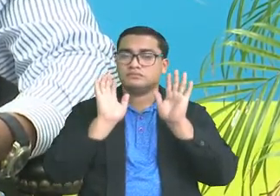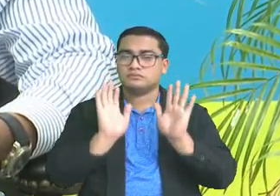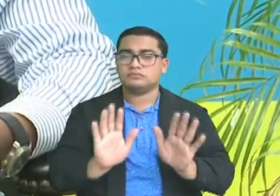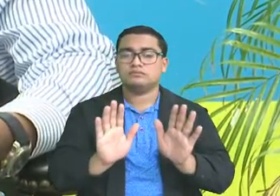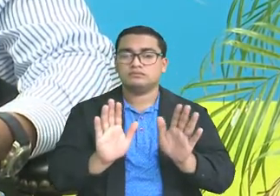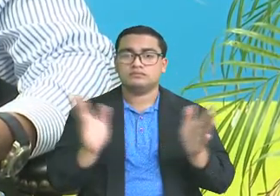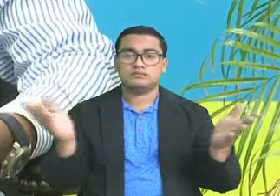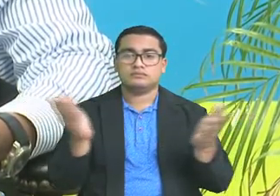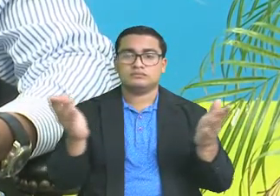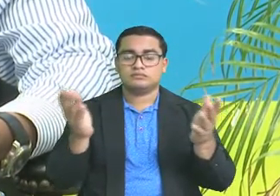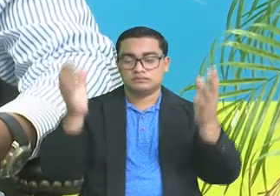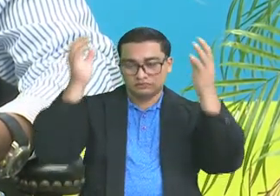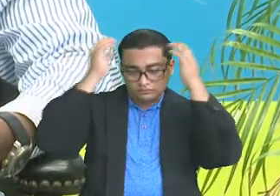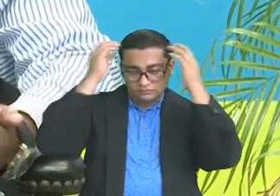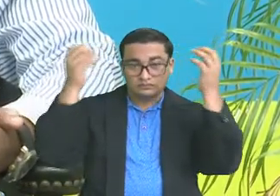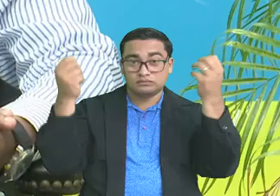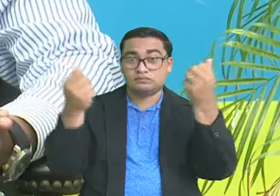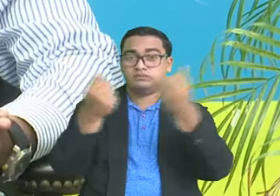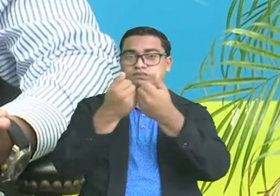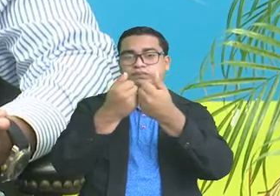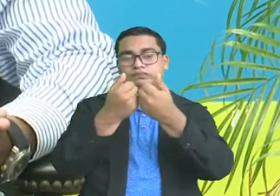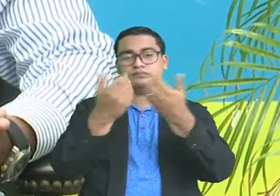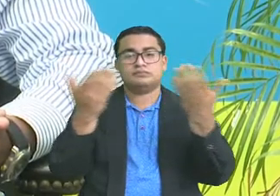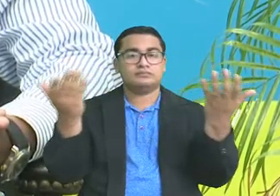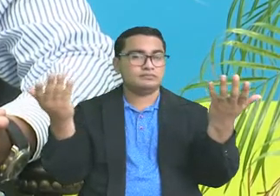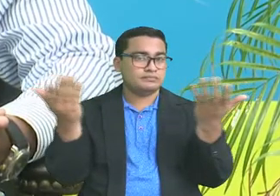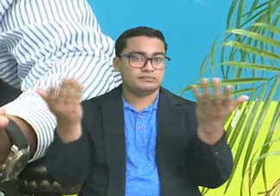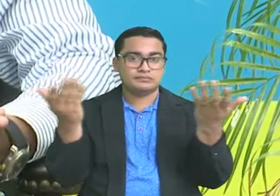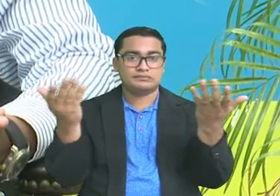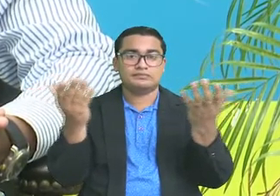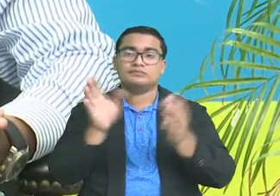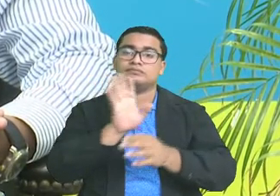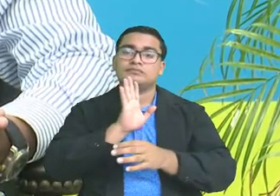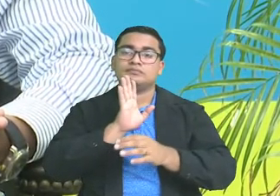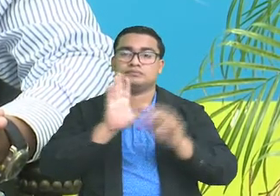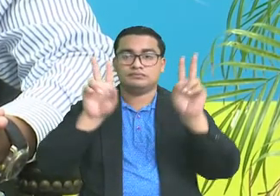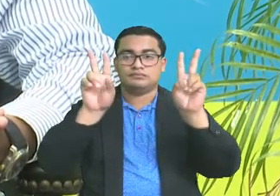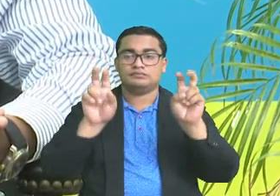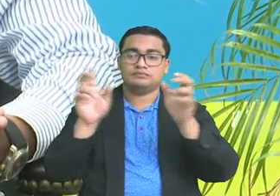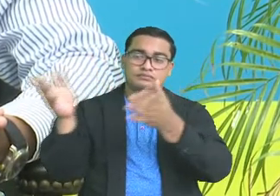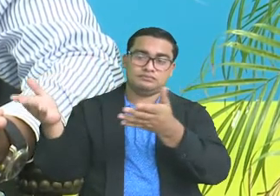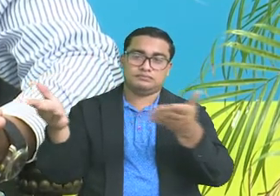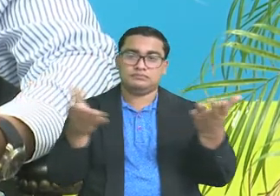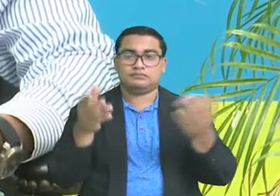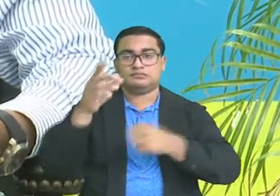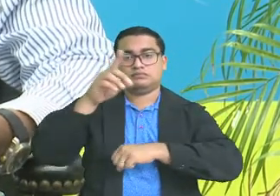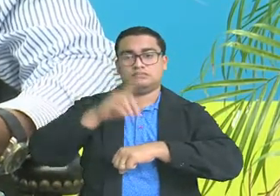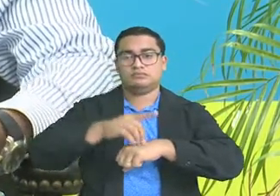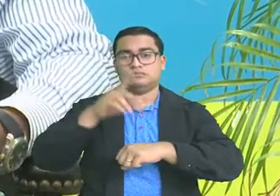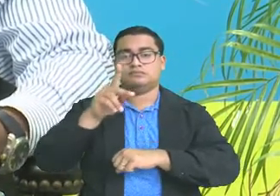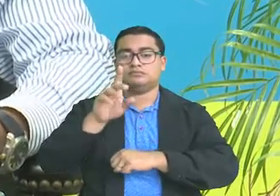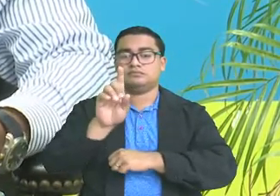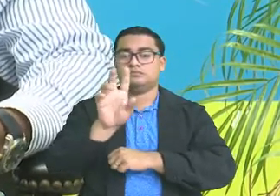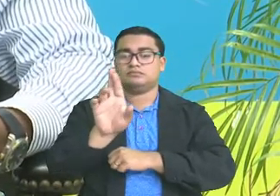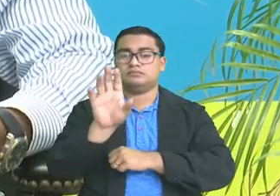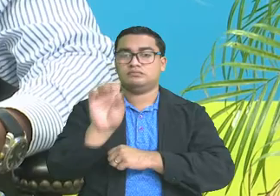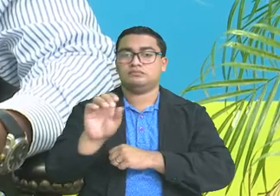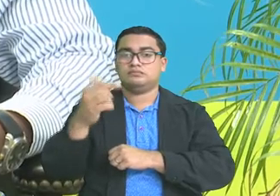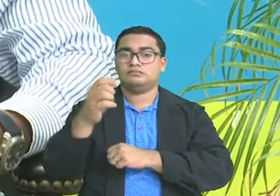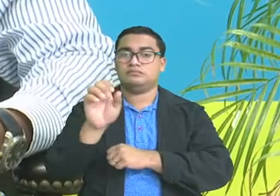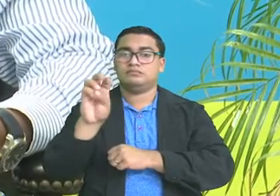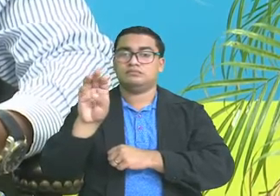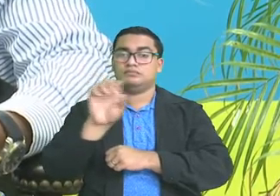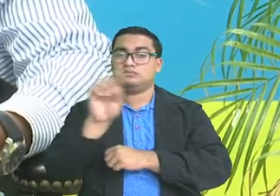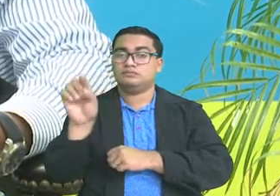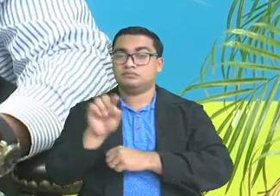del derrame cerebral. Para hablar a profundidad de este tema, hemos invitado al doctor Pedro Gómez, quien es neurólogo del